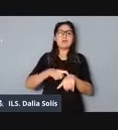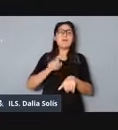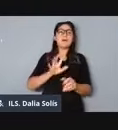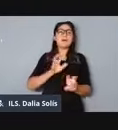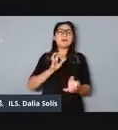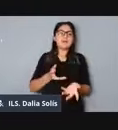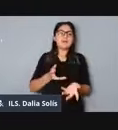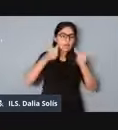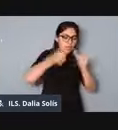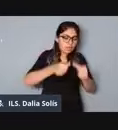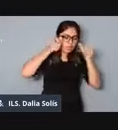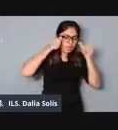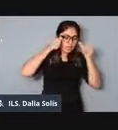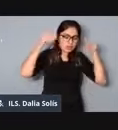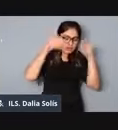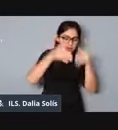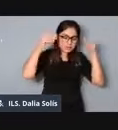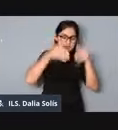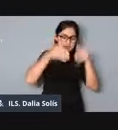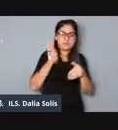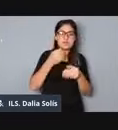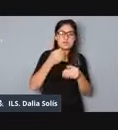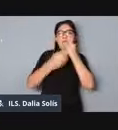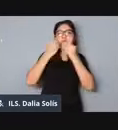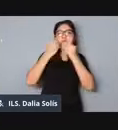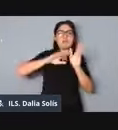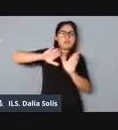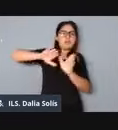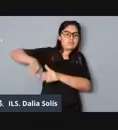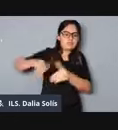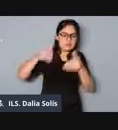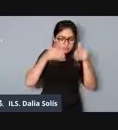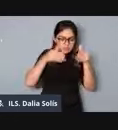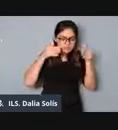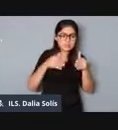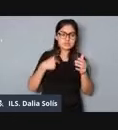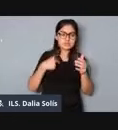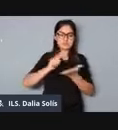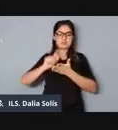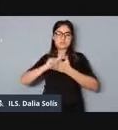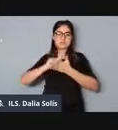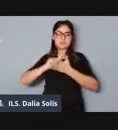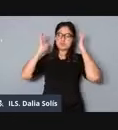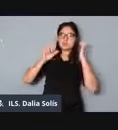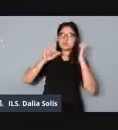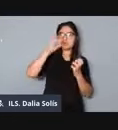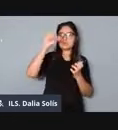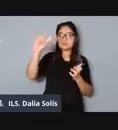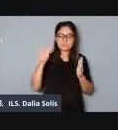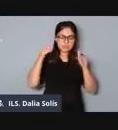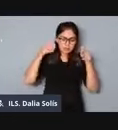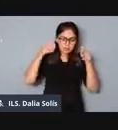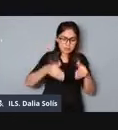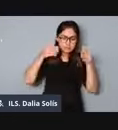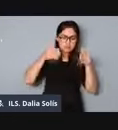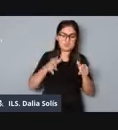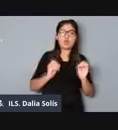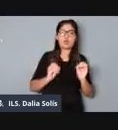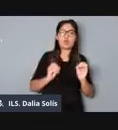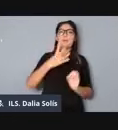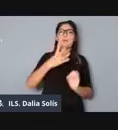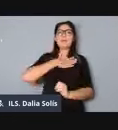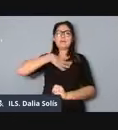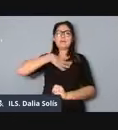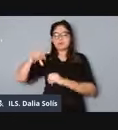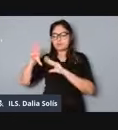mi alimentación, mi higiene, no sé, la crianza, mi